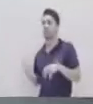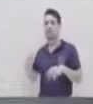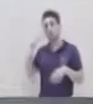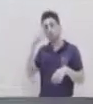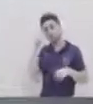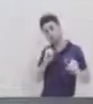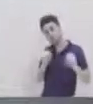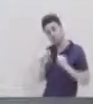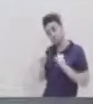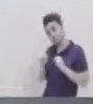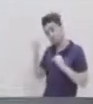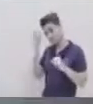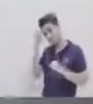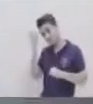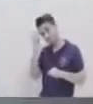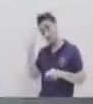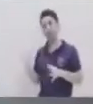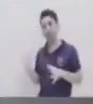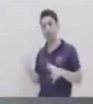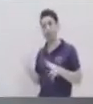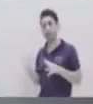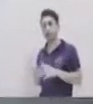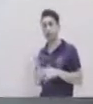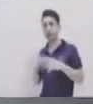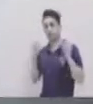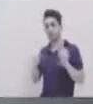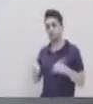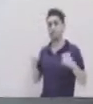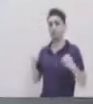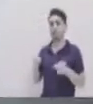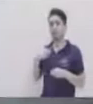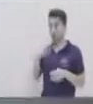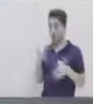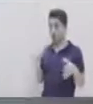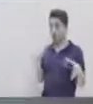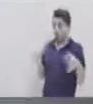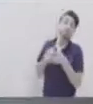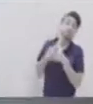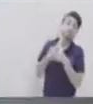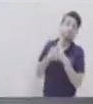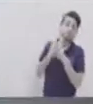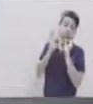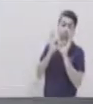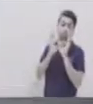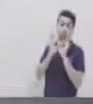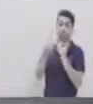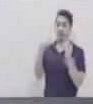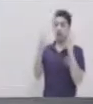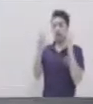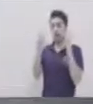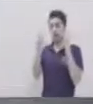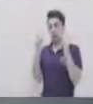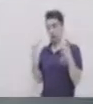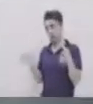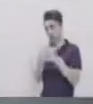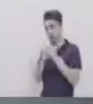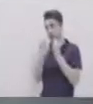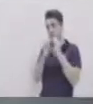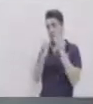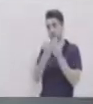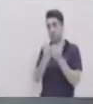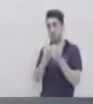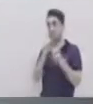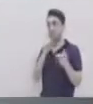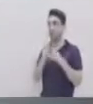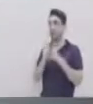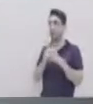las ocupaciones, todas las tareas escolares o lo que tengamos que hacer. Si lo hacemos en conjunto, va a ser más rápido y va a